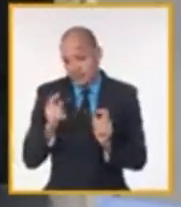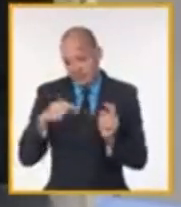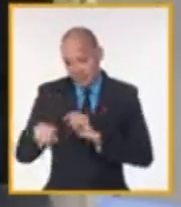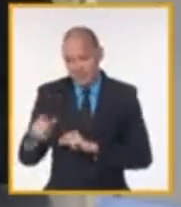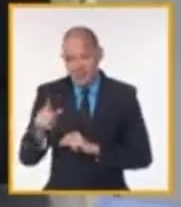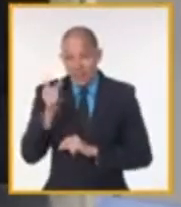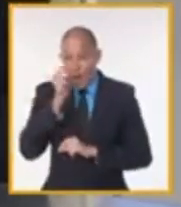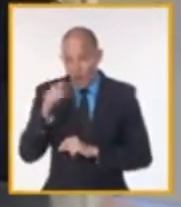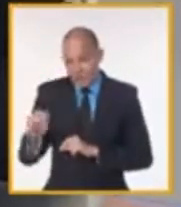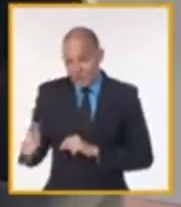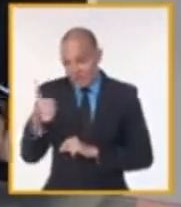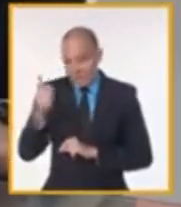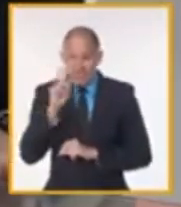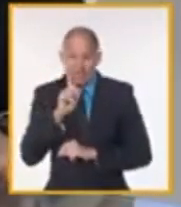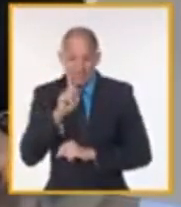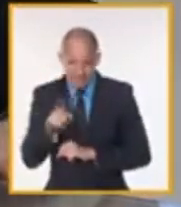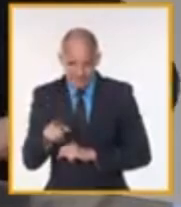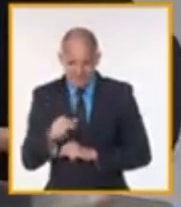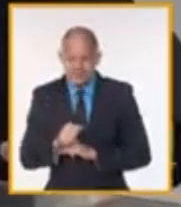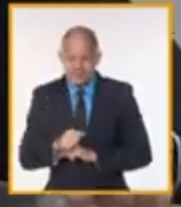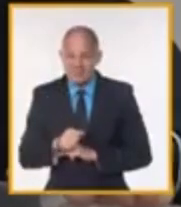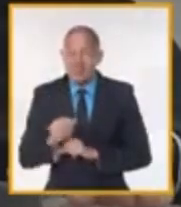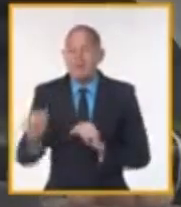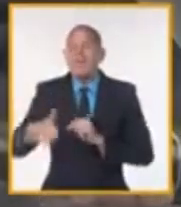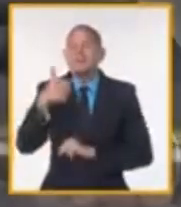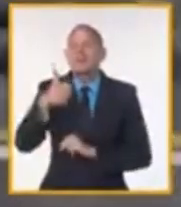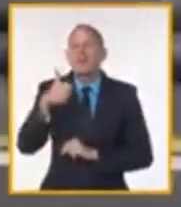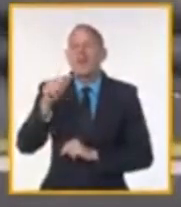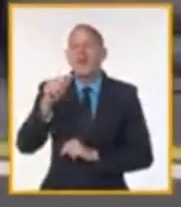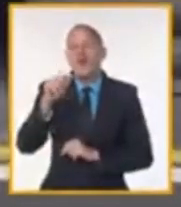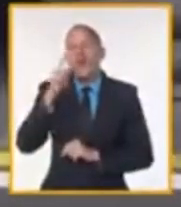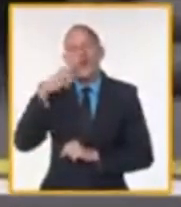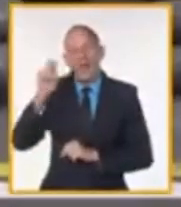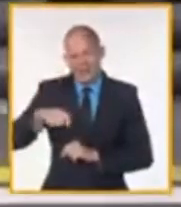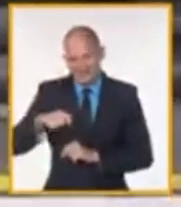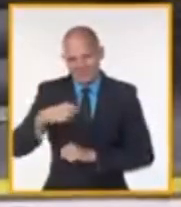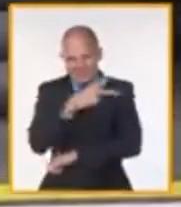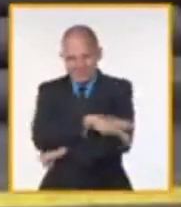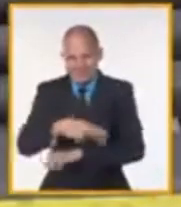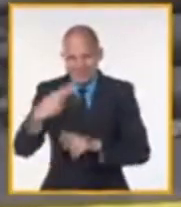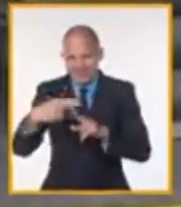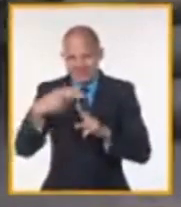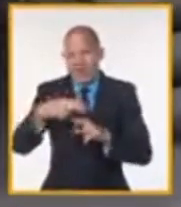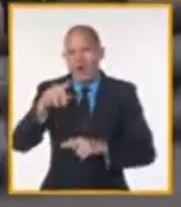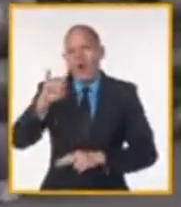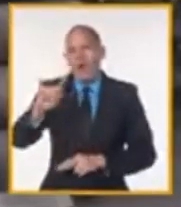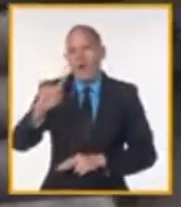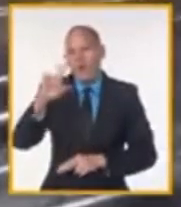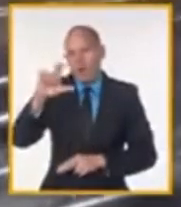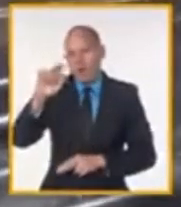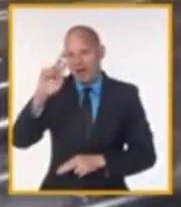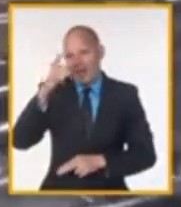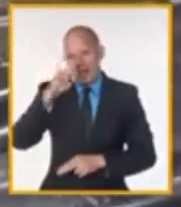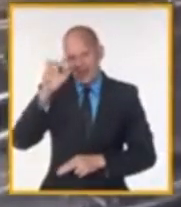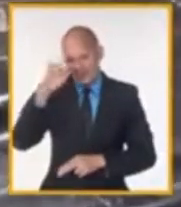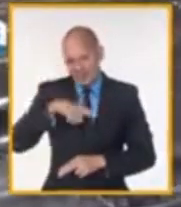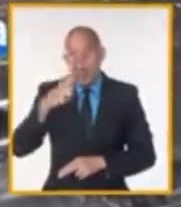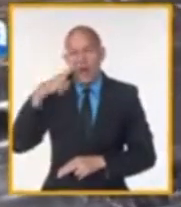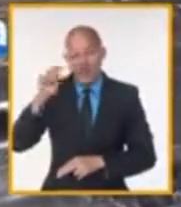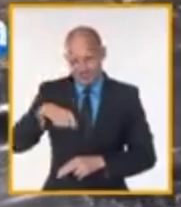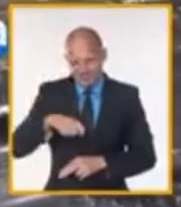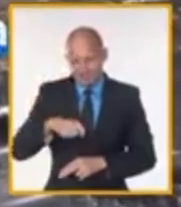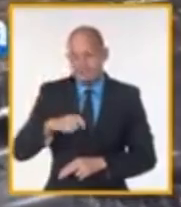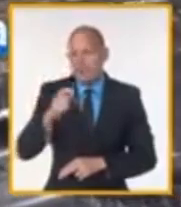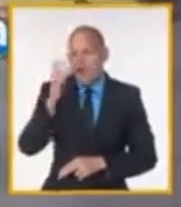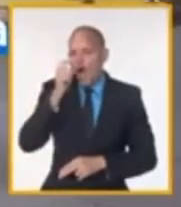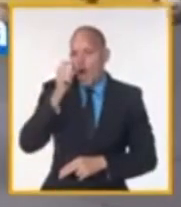es un hombre de los medios que casi nunca sabe qué Pero si el Cómo y no ha